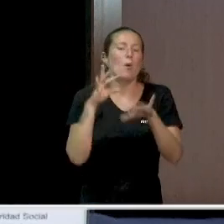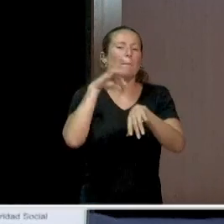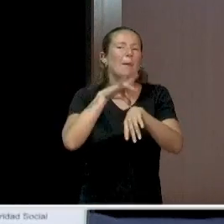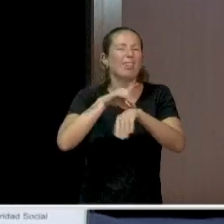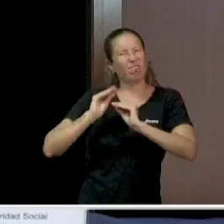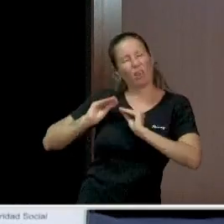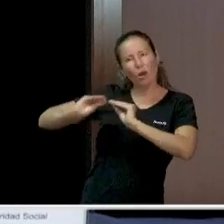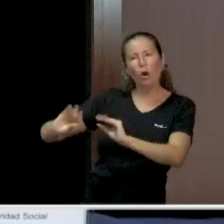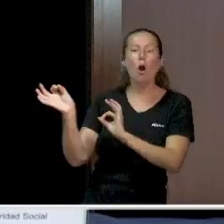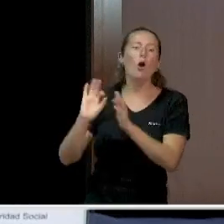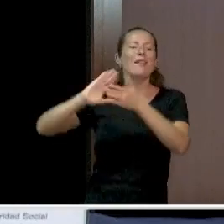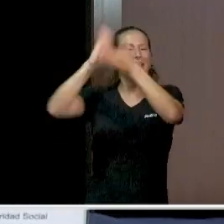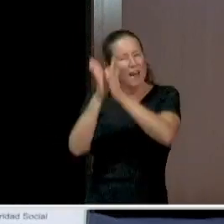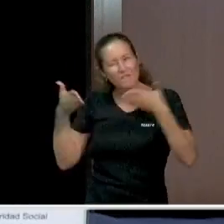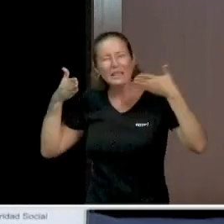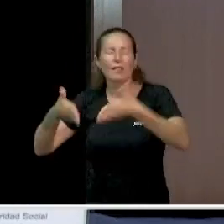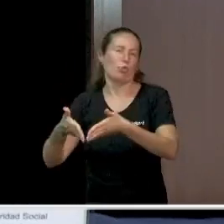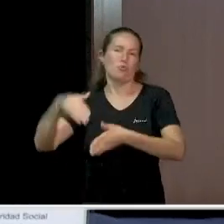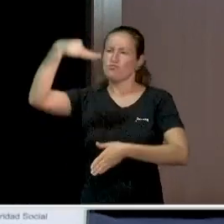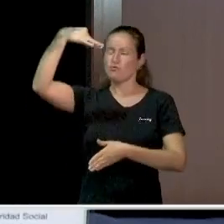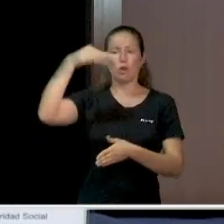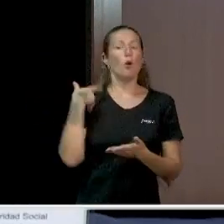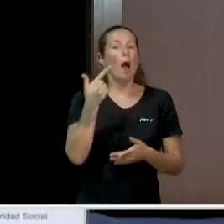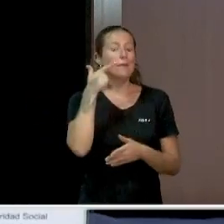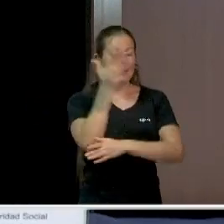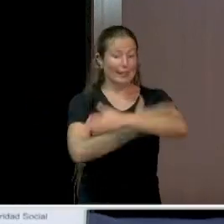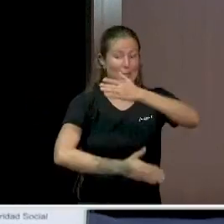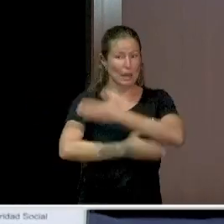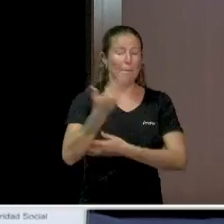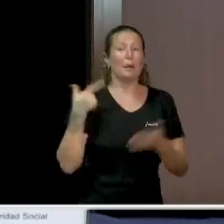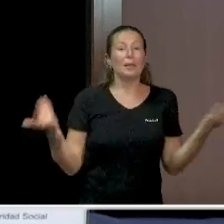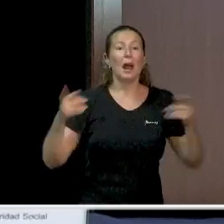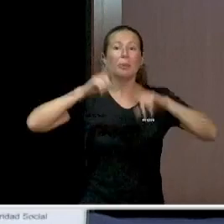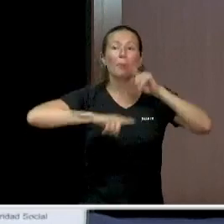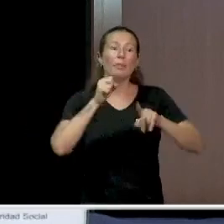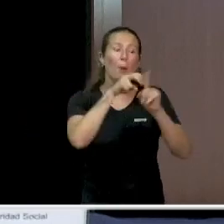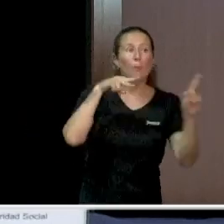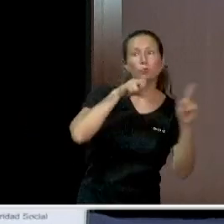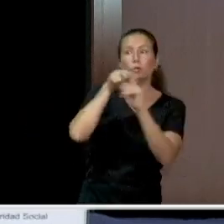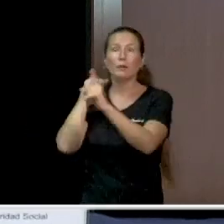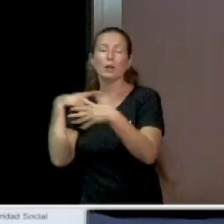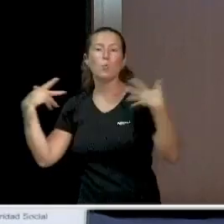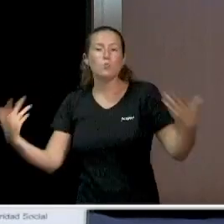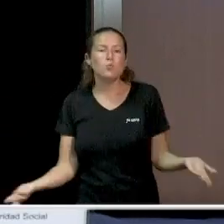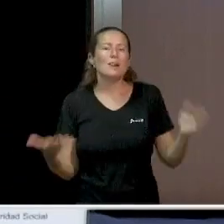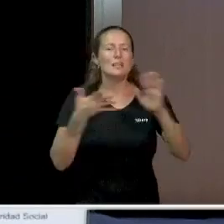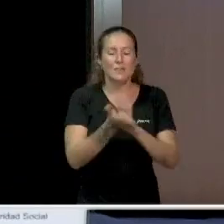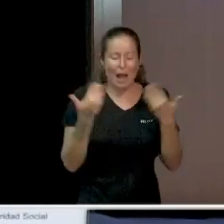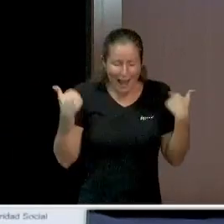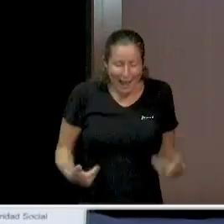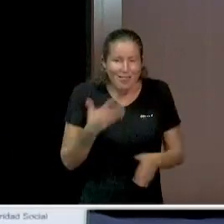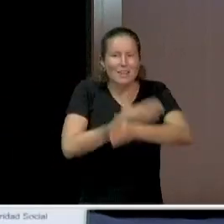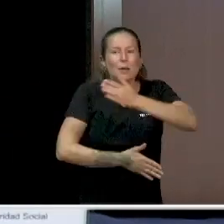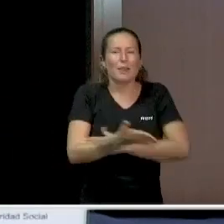o rehabilitador, que parte de la discapacidad, y cójanse ustedes al sillón, como anomalía